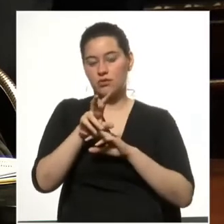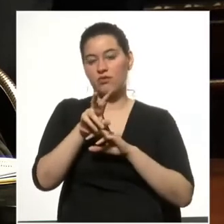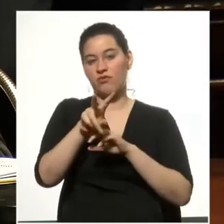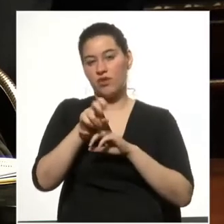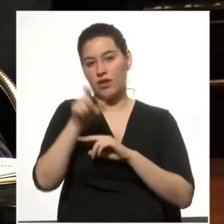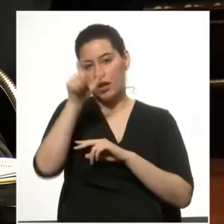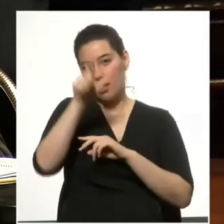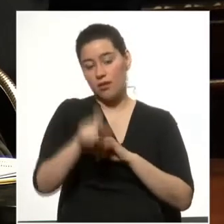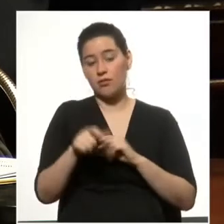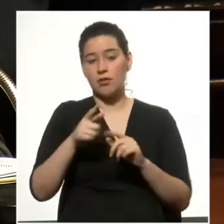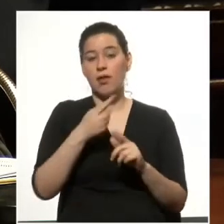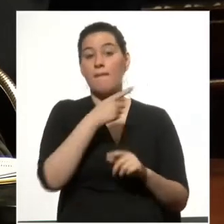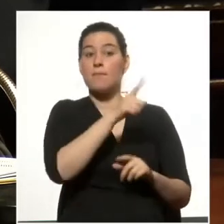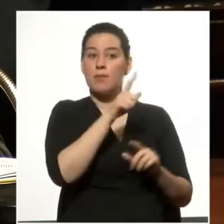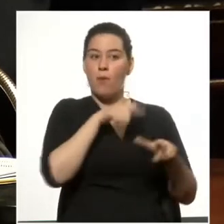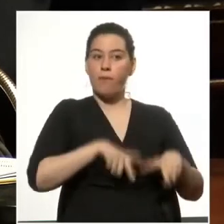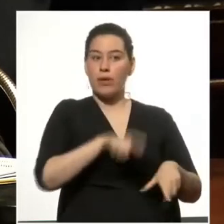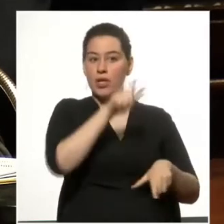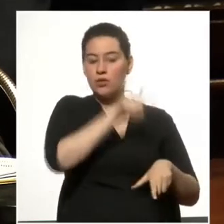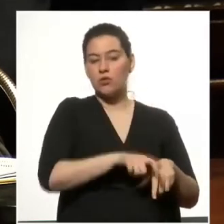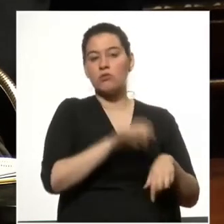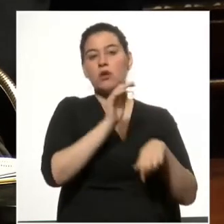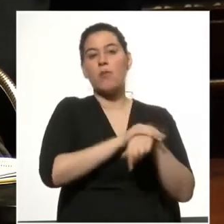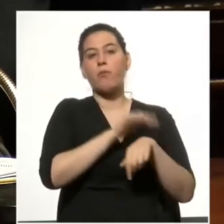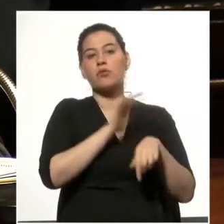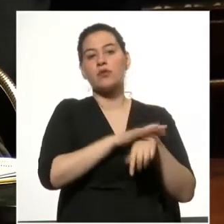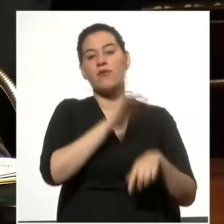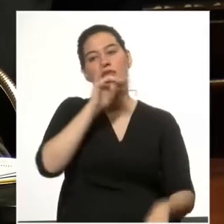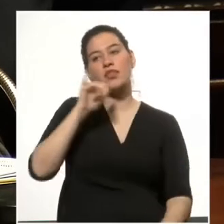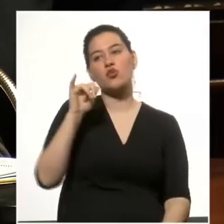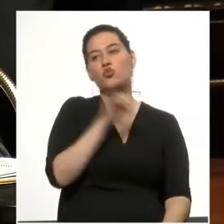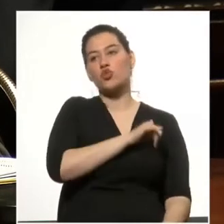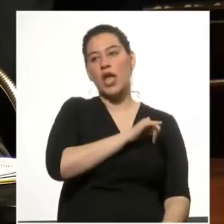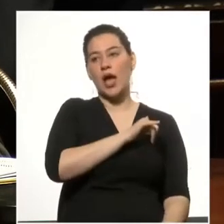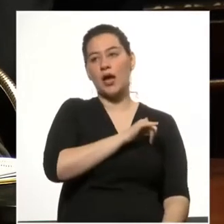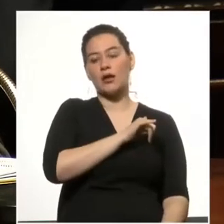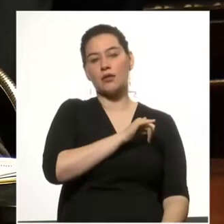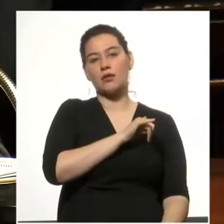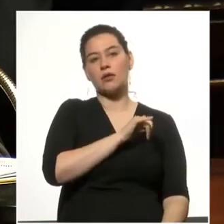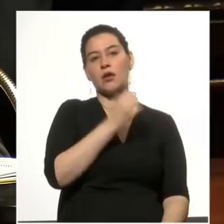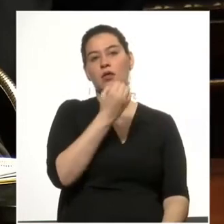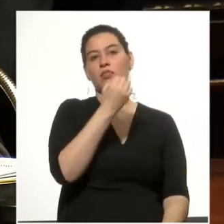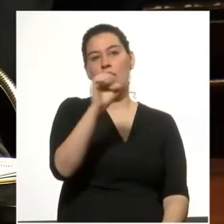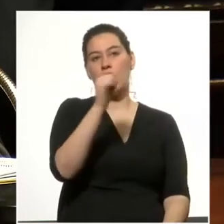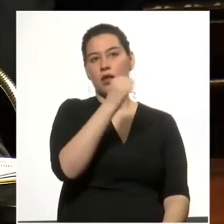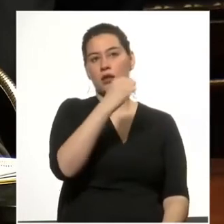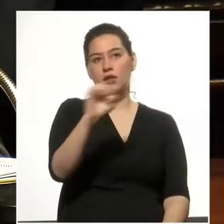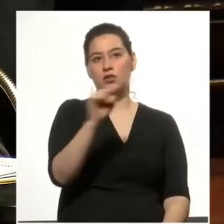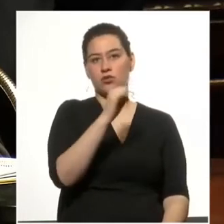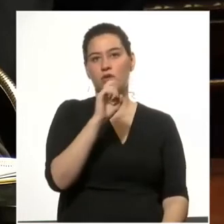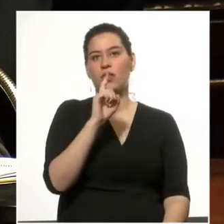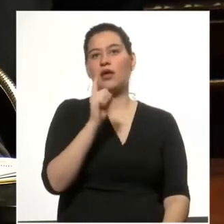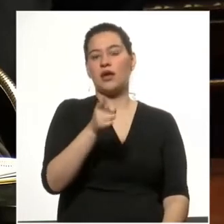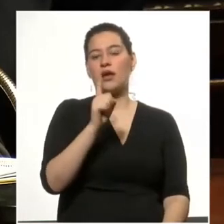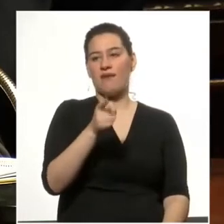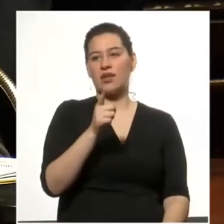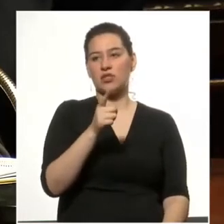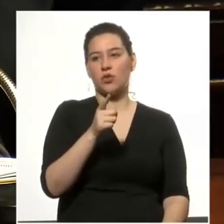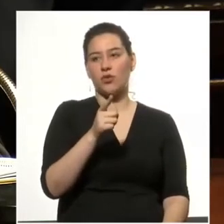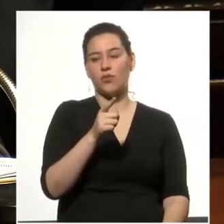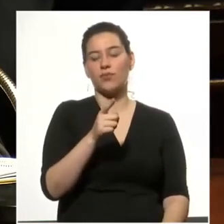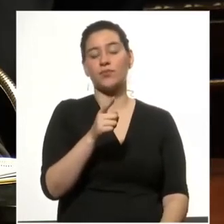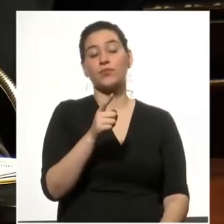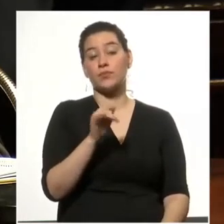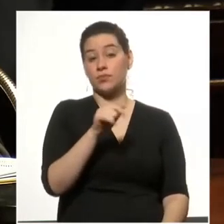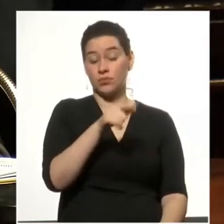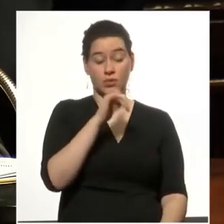era el ministro Menéndez el responsable de denunciar los supuestos nuevos delitos declarados por Gavazo. Cuando hace